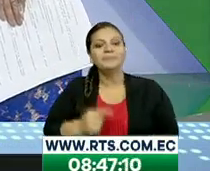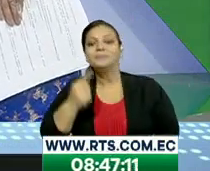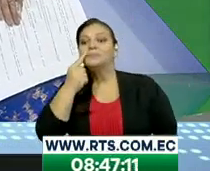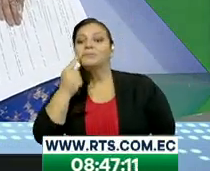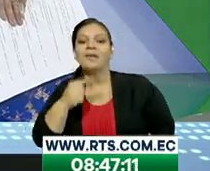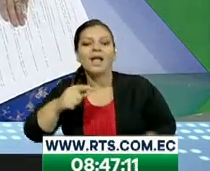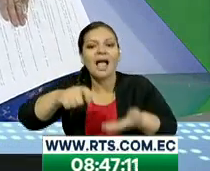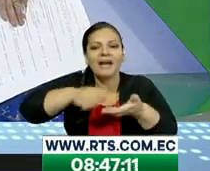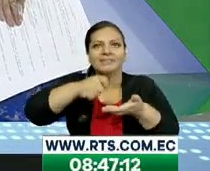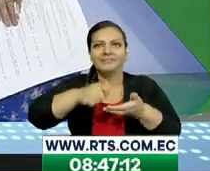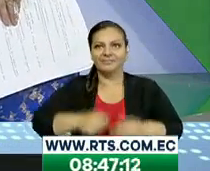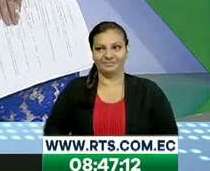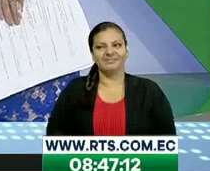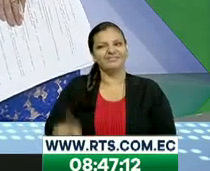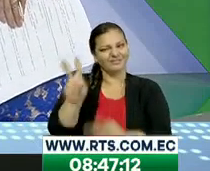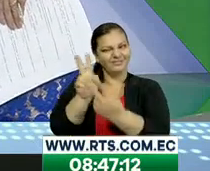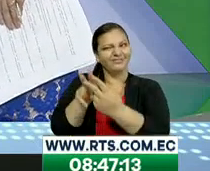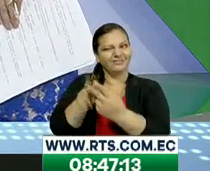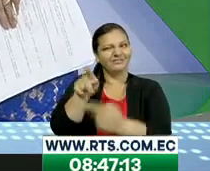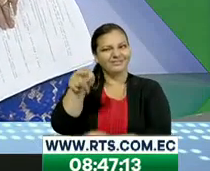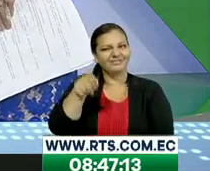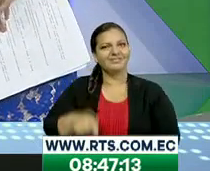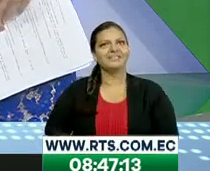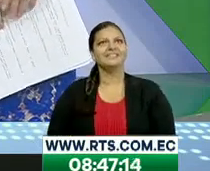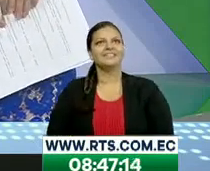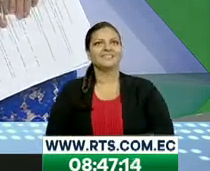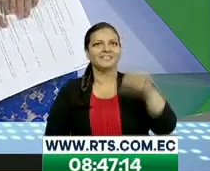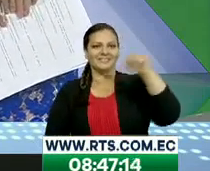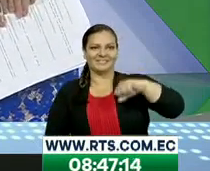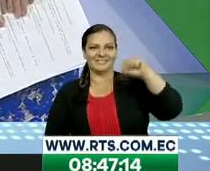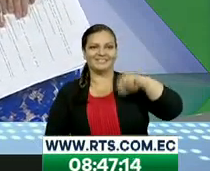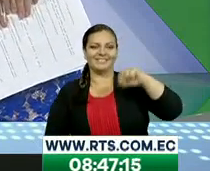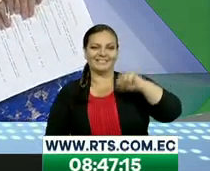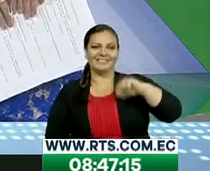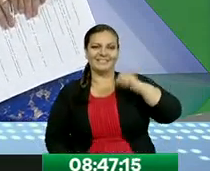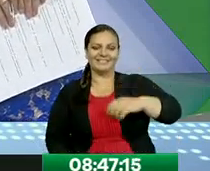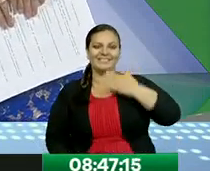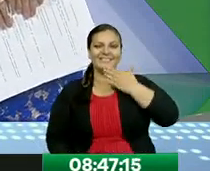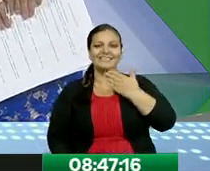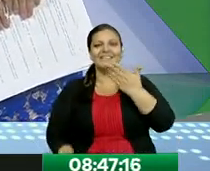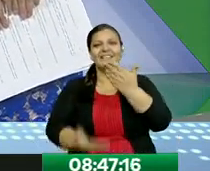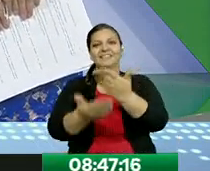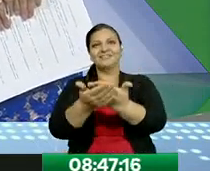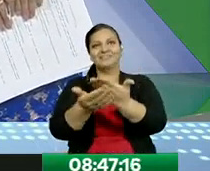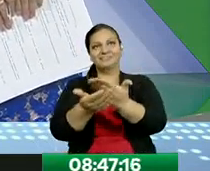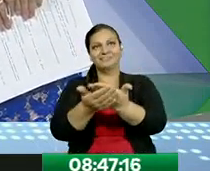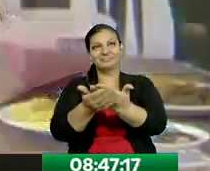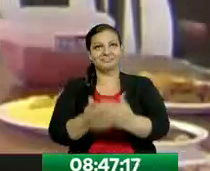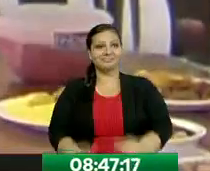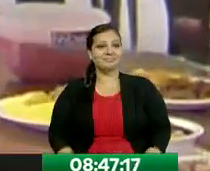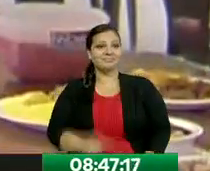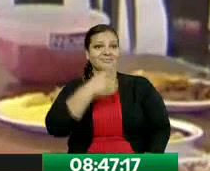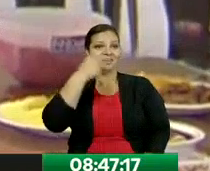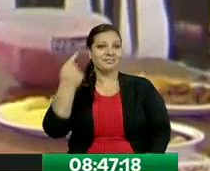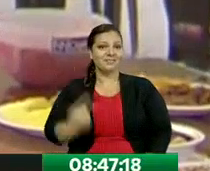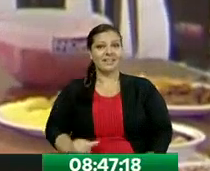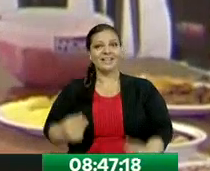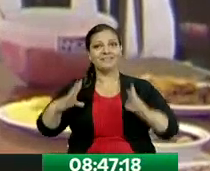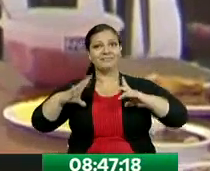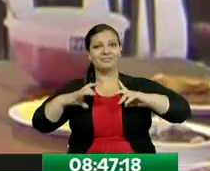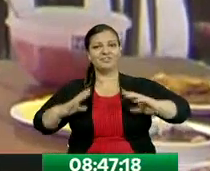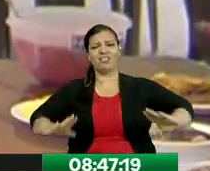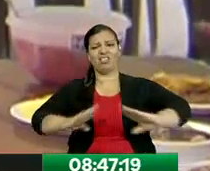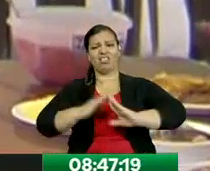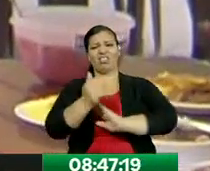Así es, Roselena, muchas gracias. Buenos días a todos nuestros amigos televidentes. Y sí, es feriado y en casa